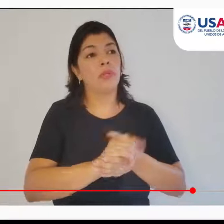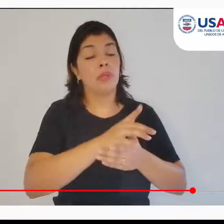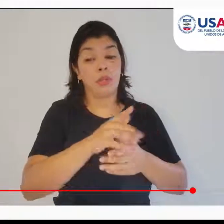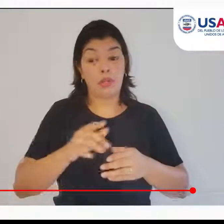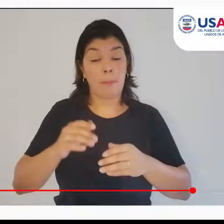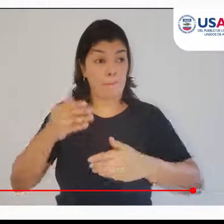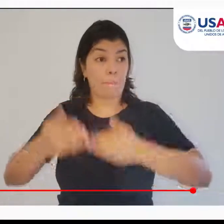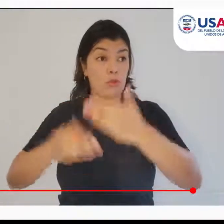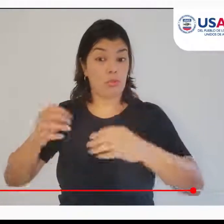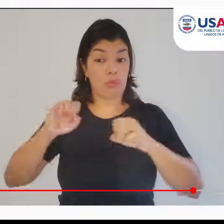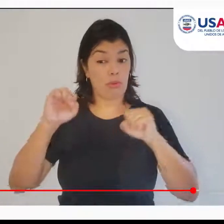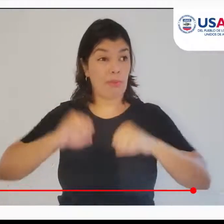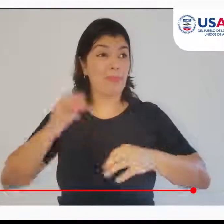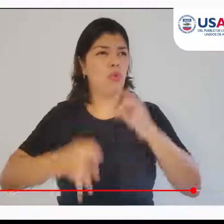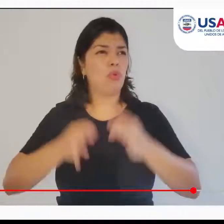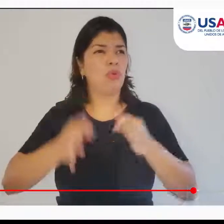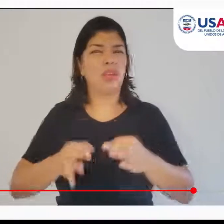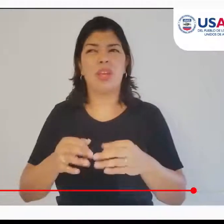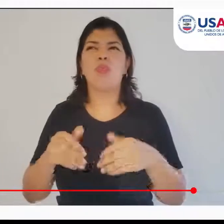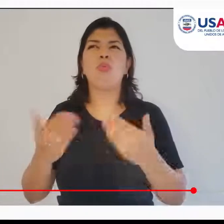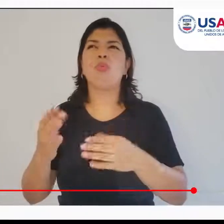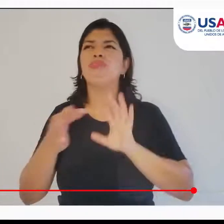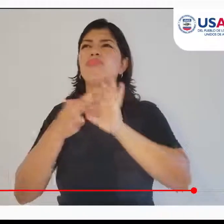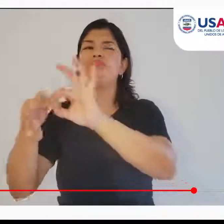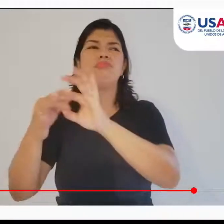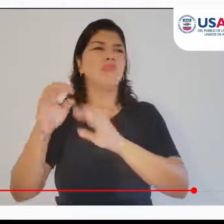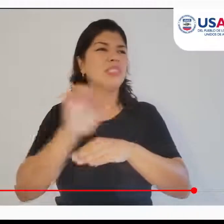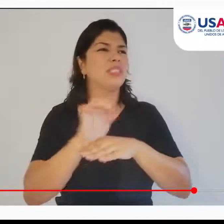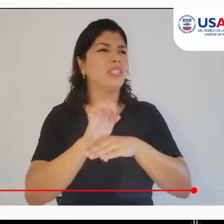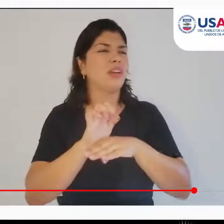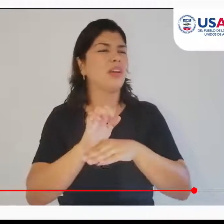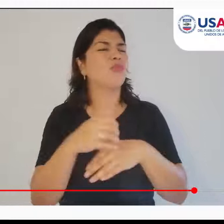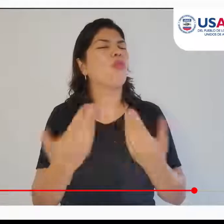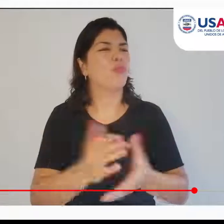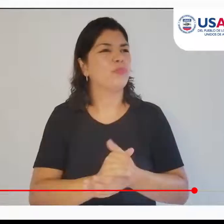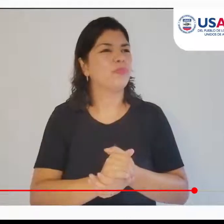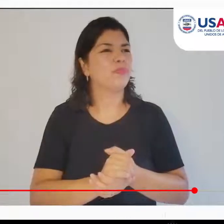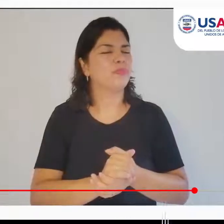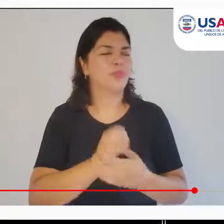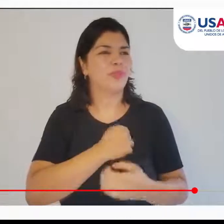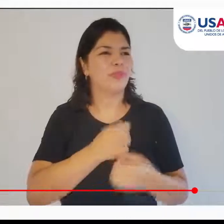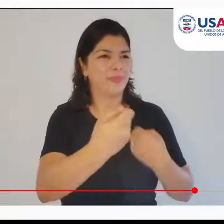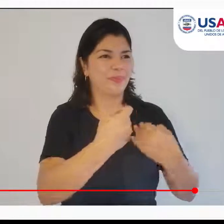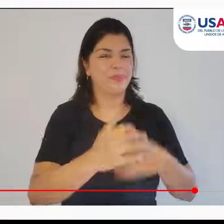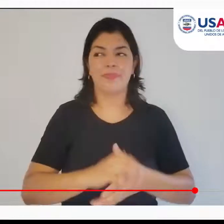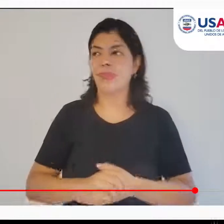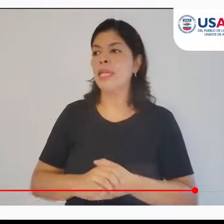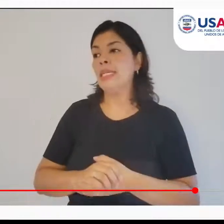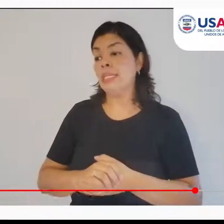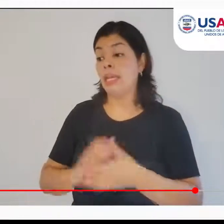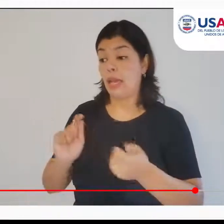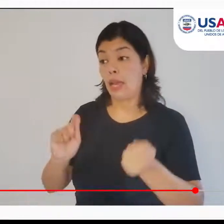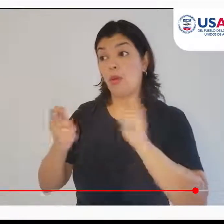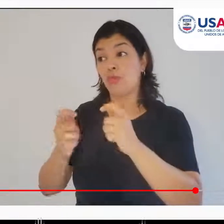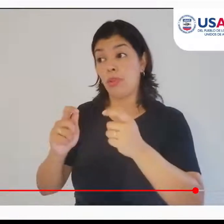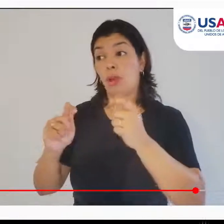previsto ejecutar este proceso y en articulación con qué entidades. Bueno, ajustes razonables creo que